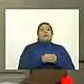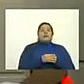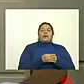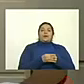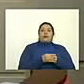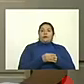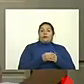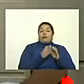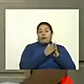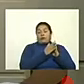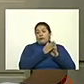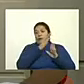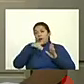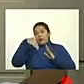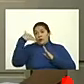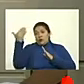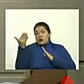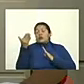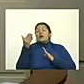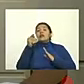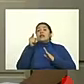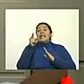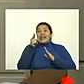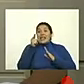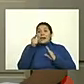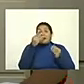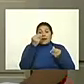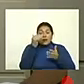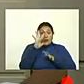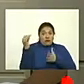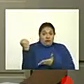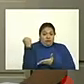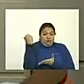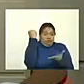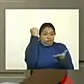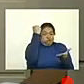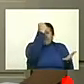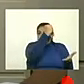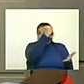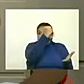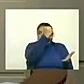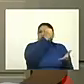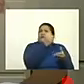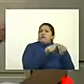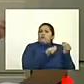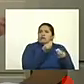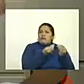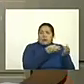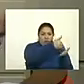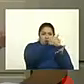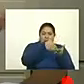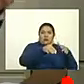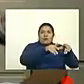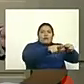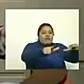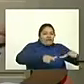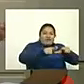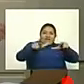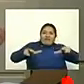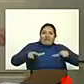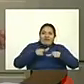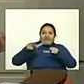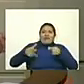el señor Juan Manuel Barraza invierte esos recursos en unos lotes para una zona